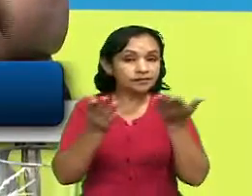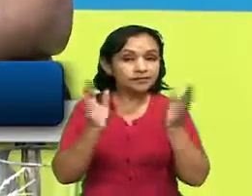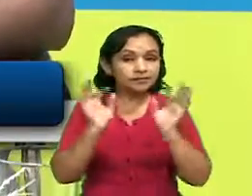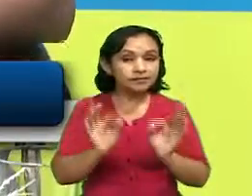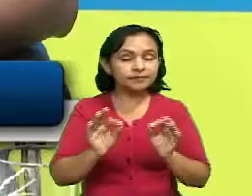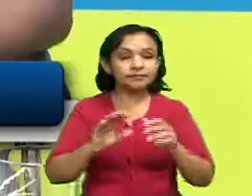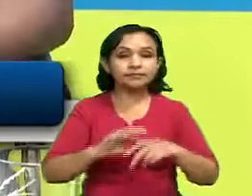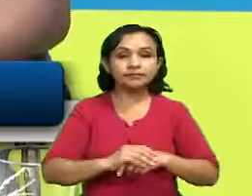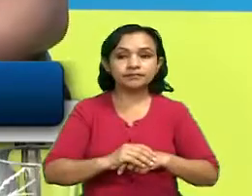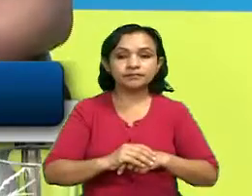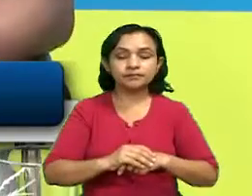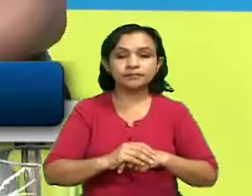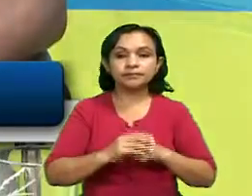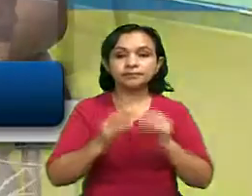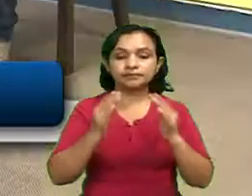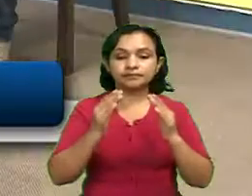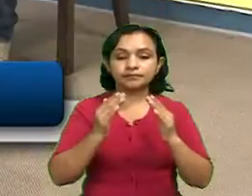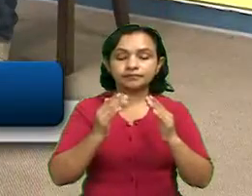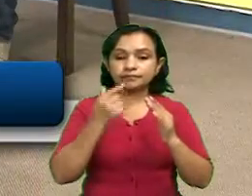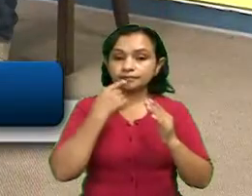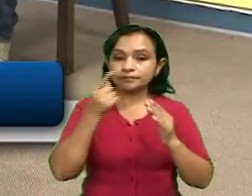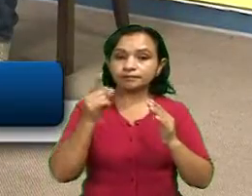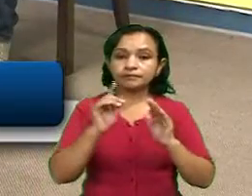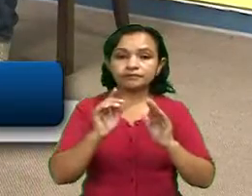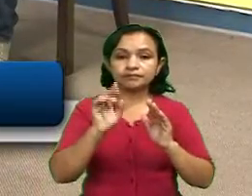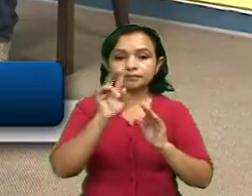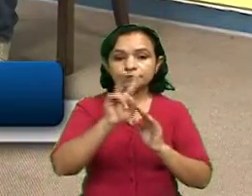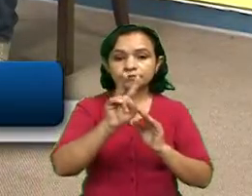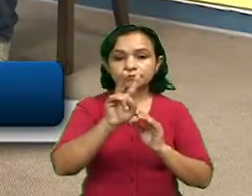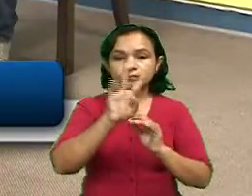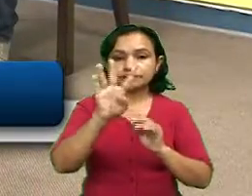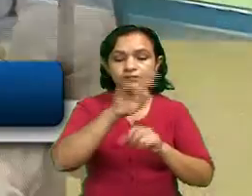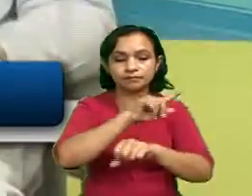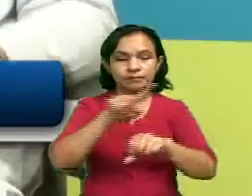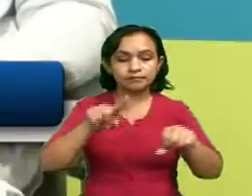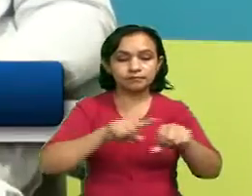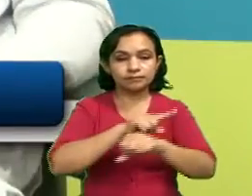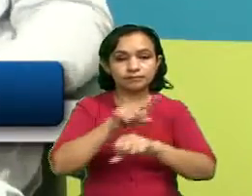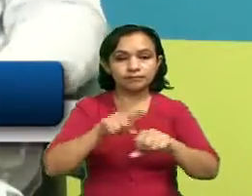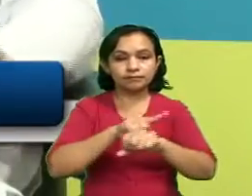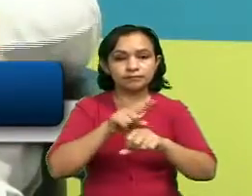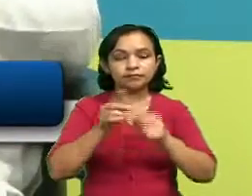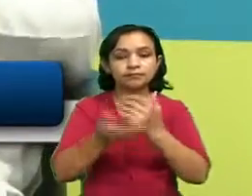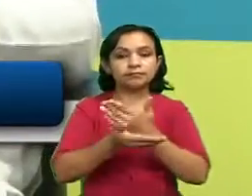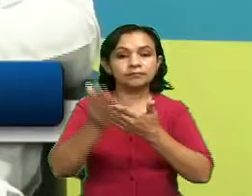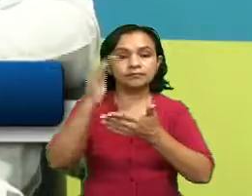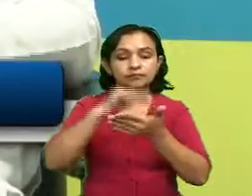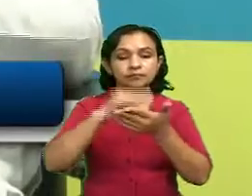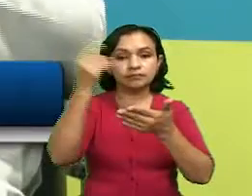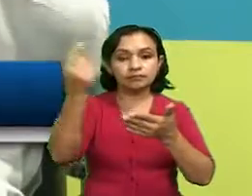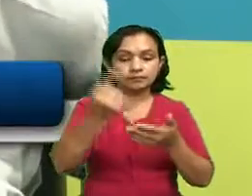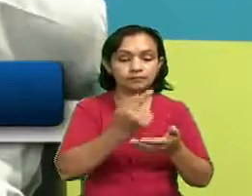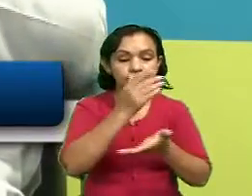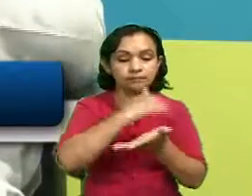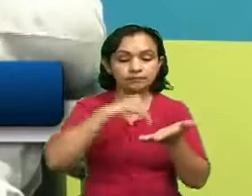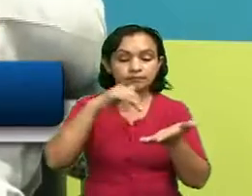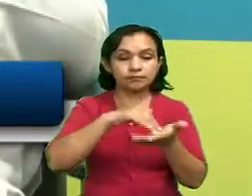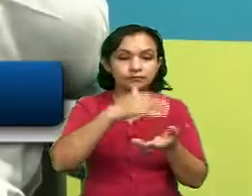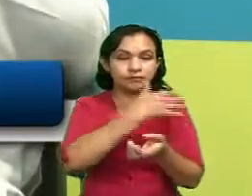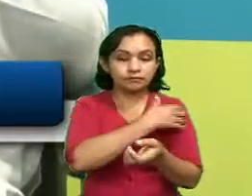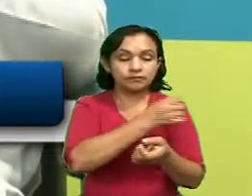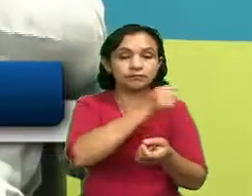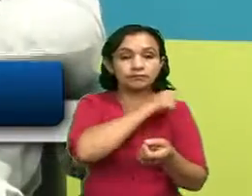siendo valorado. Así es, el paciente se da de alta, ¿verdad? Y a las 24 horas que el paciente está de alta, él llega nuevamente a la unidad de salud, se le